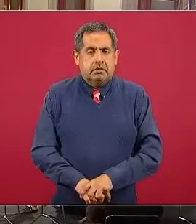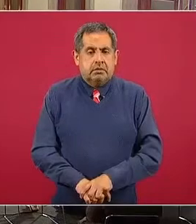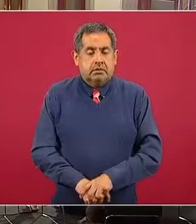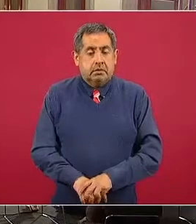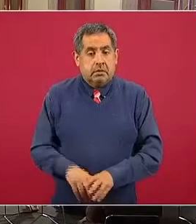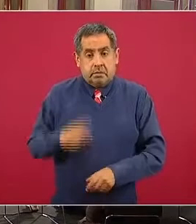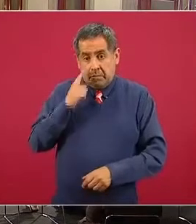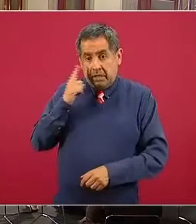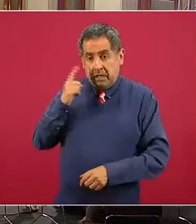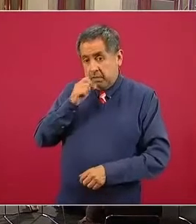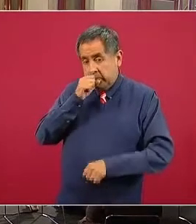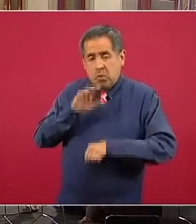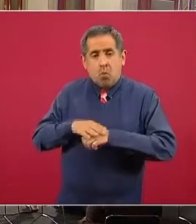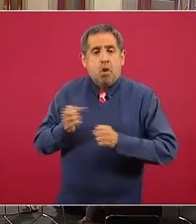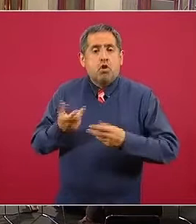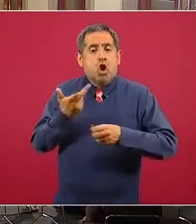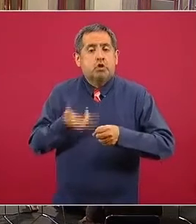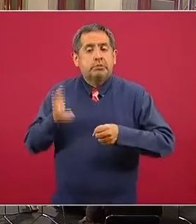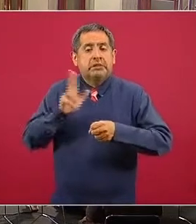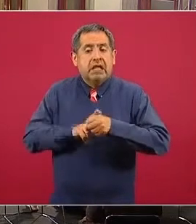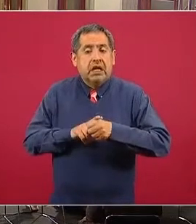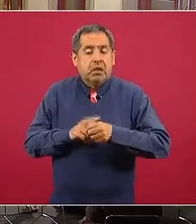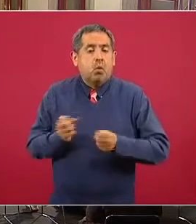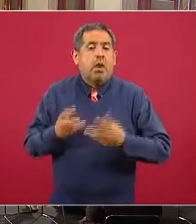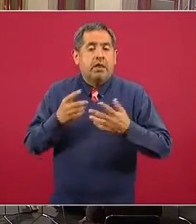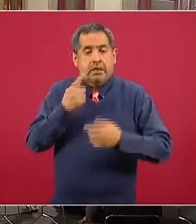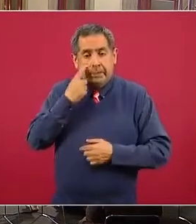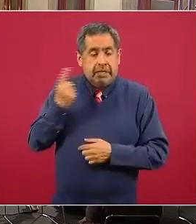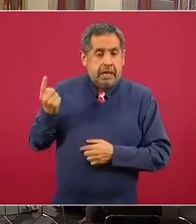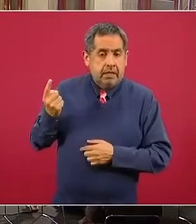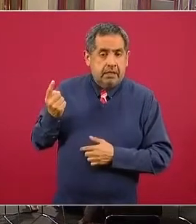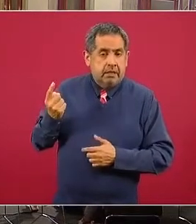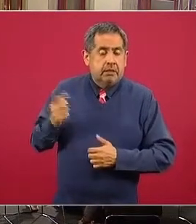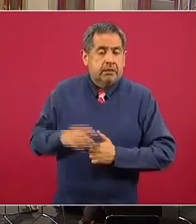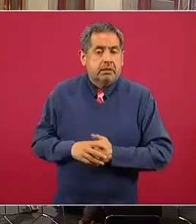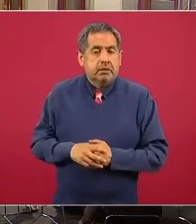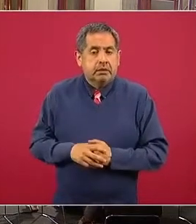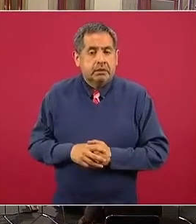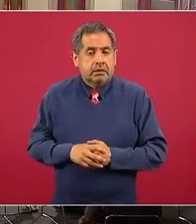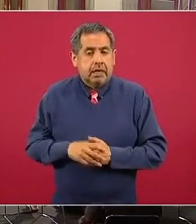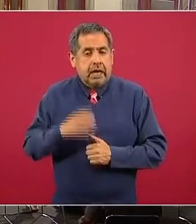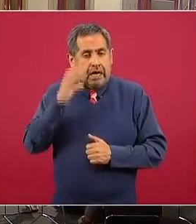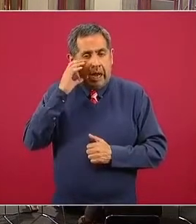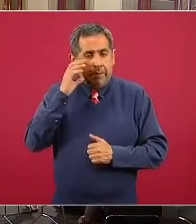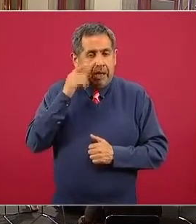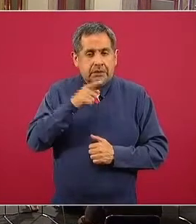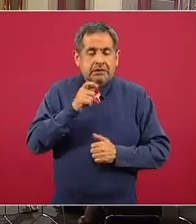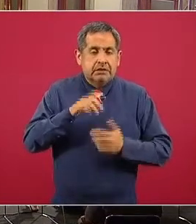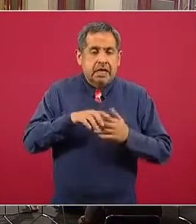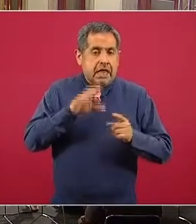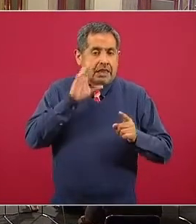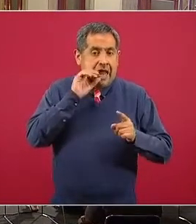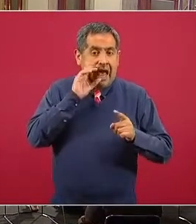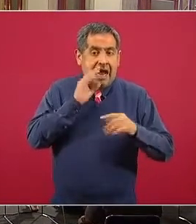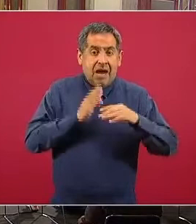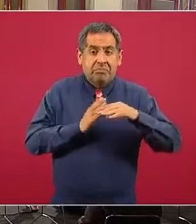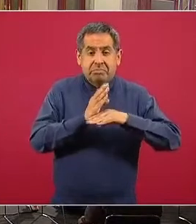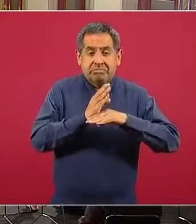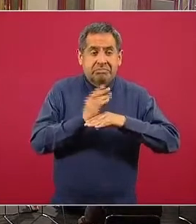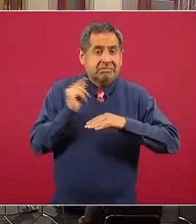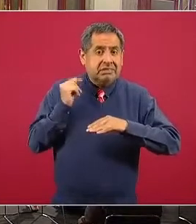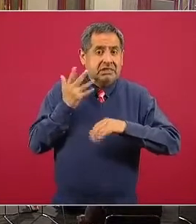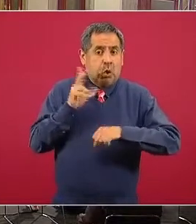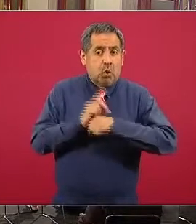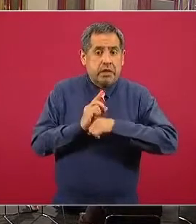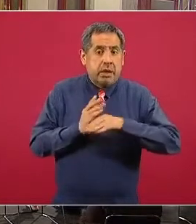indicadores para la ocupación hospitalaria, tenemos a las camas generales en un rango naranja, que lo alcanzó prácticamente en los últimos